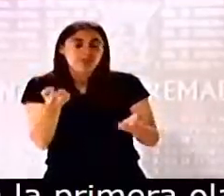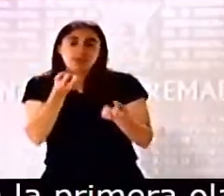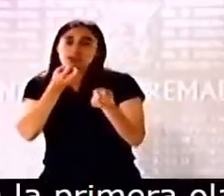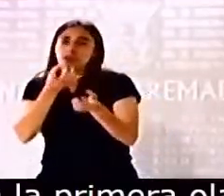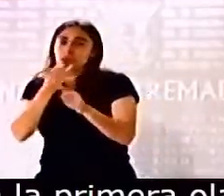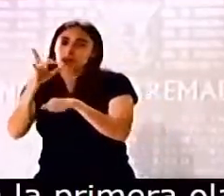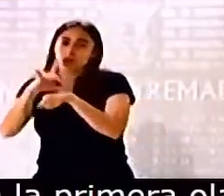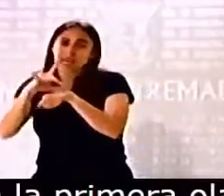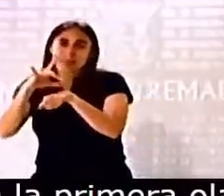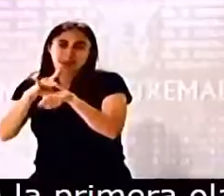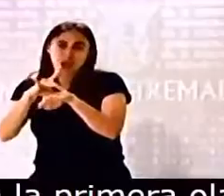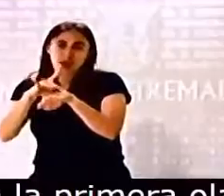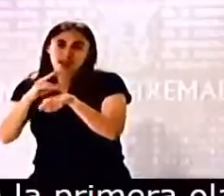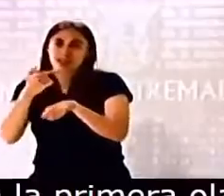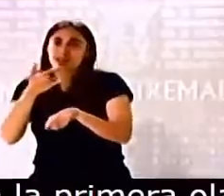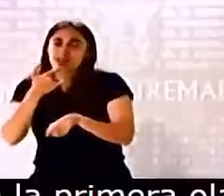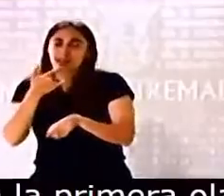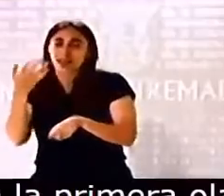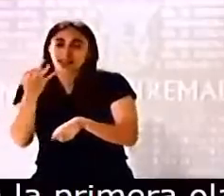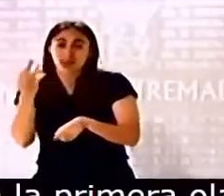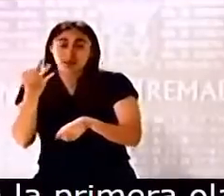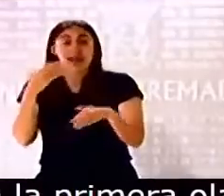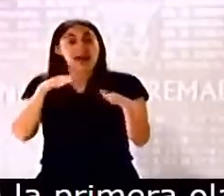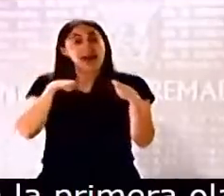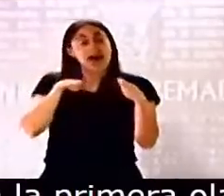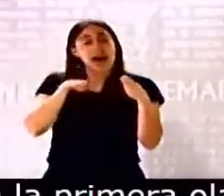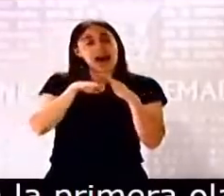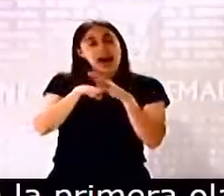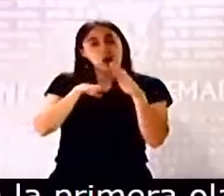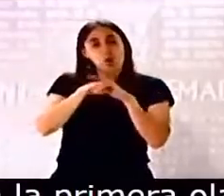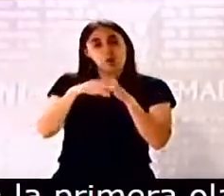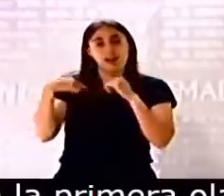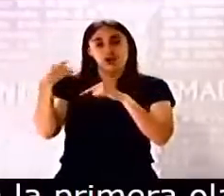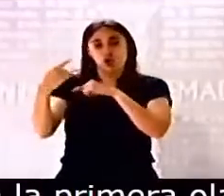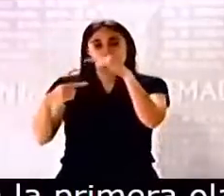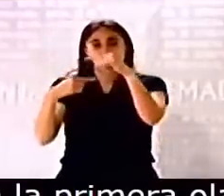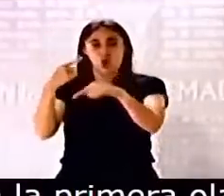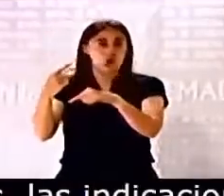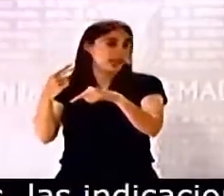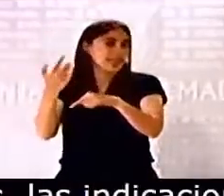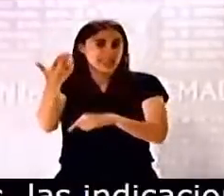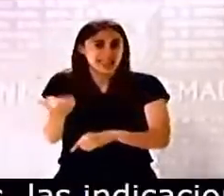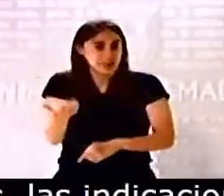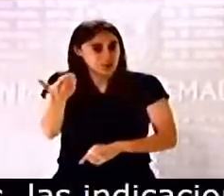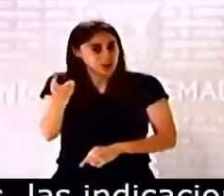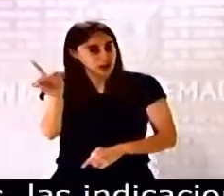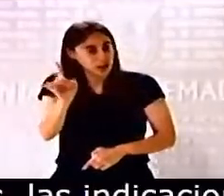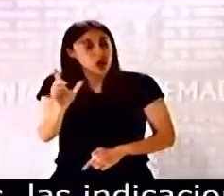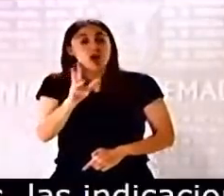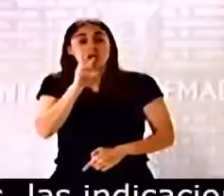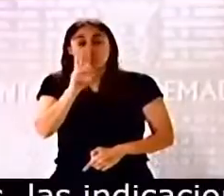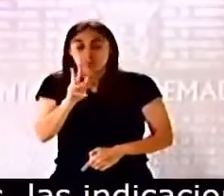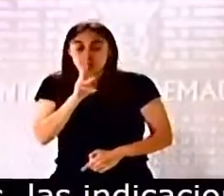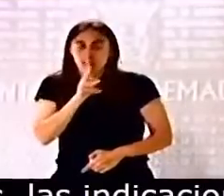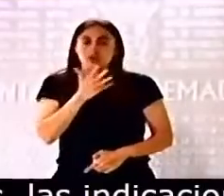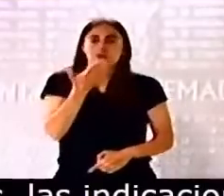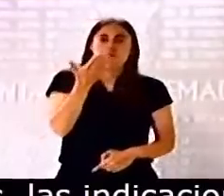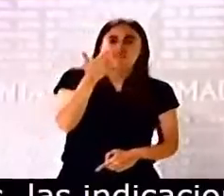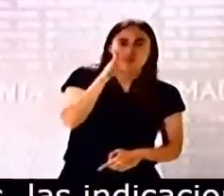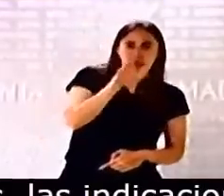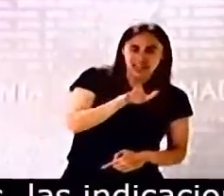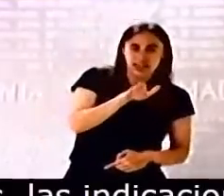no tienen que contar en el acumulado de todos los días. De ahí la diferencia entre los fallecidos